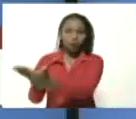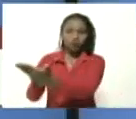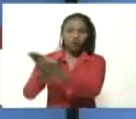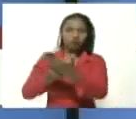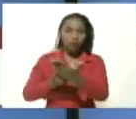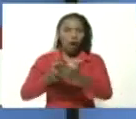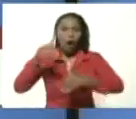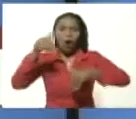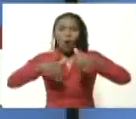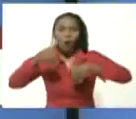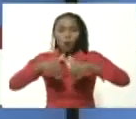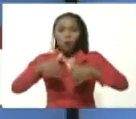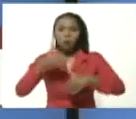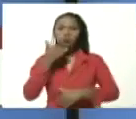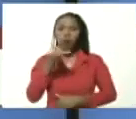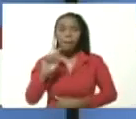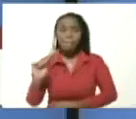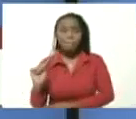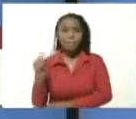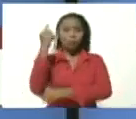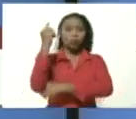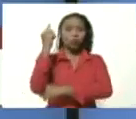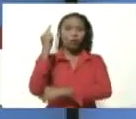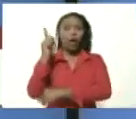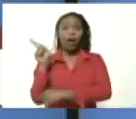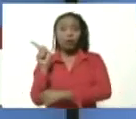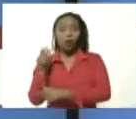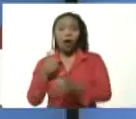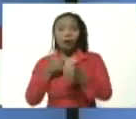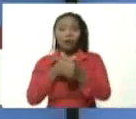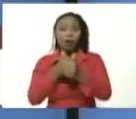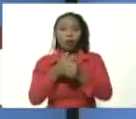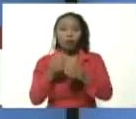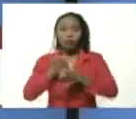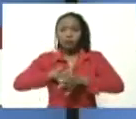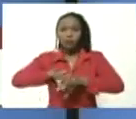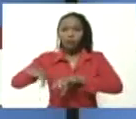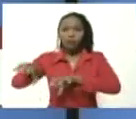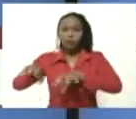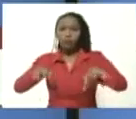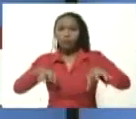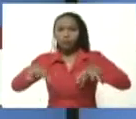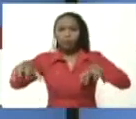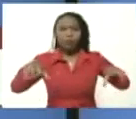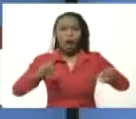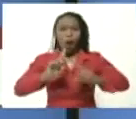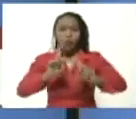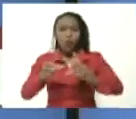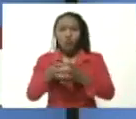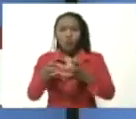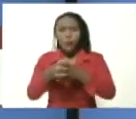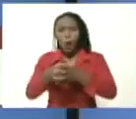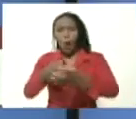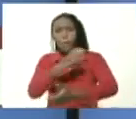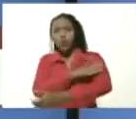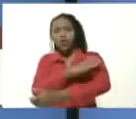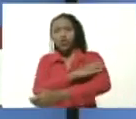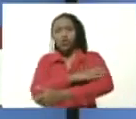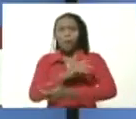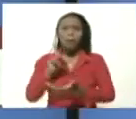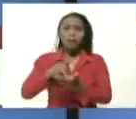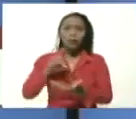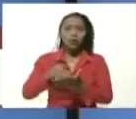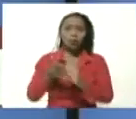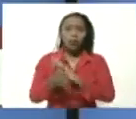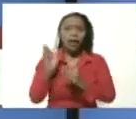en las elecciones fue la primera vez que ellos asistieron separados de un sector de la oposición.